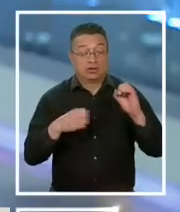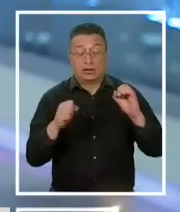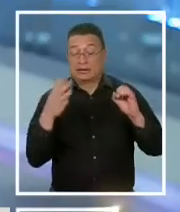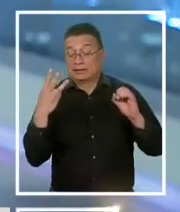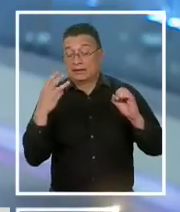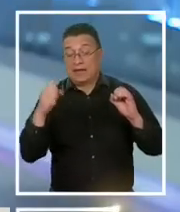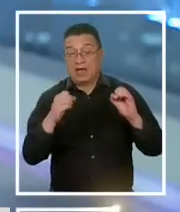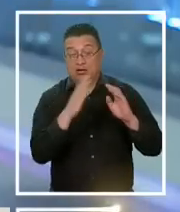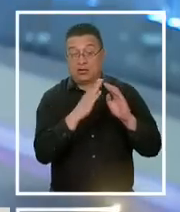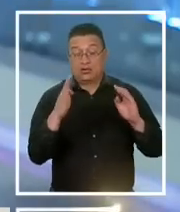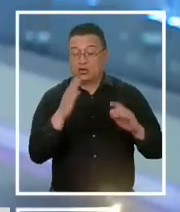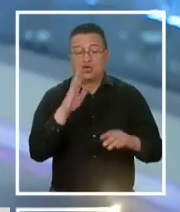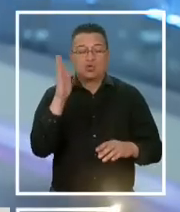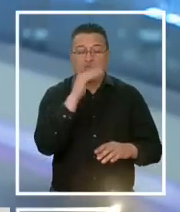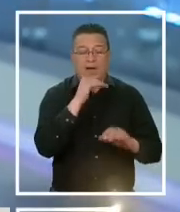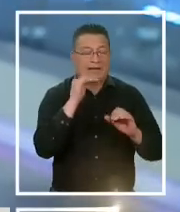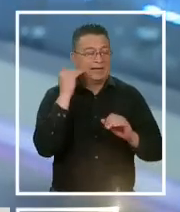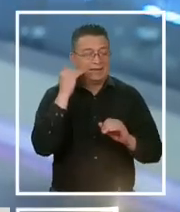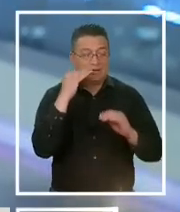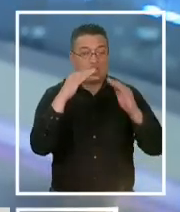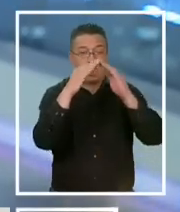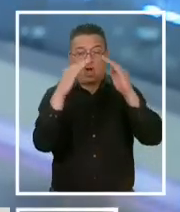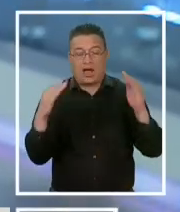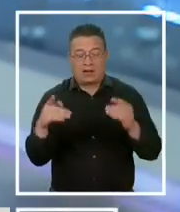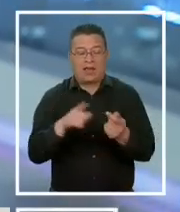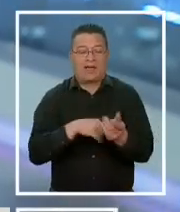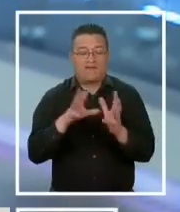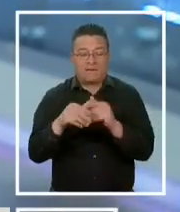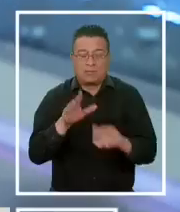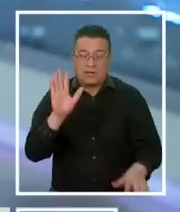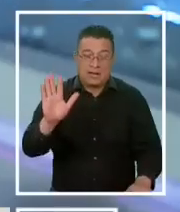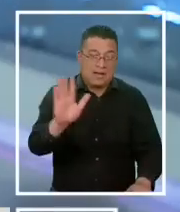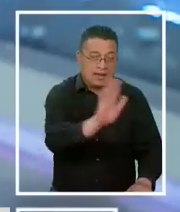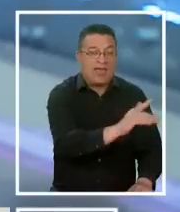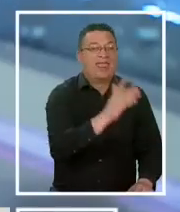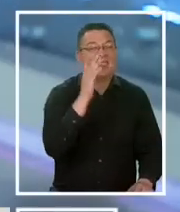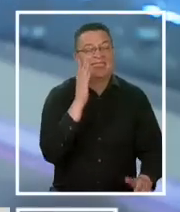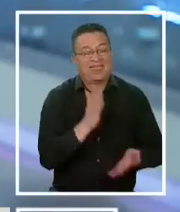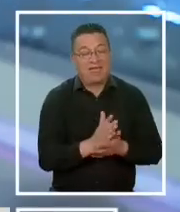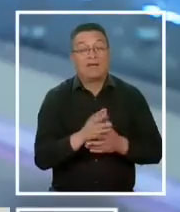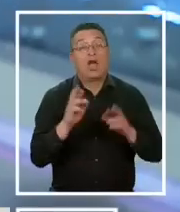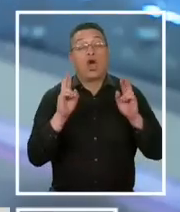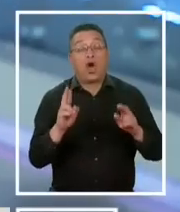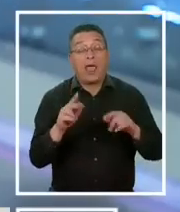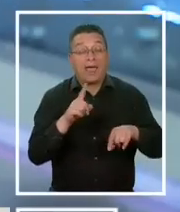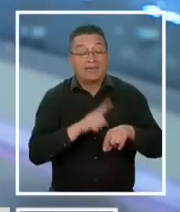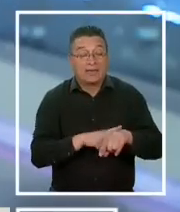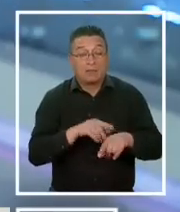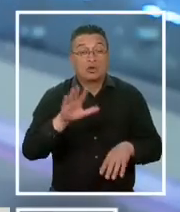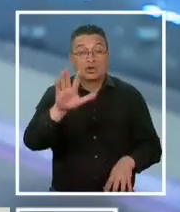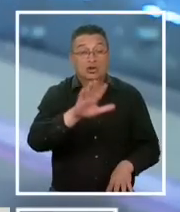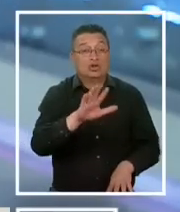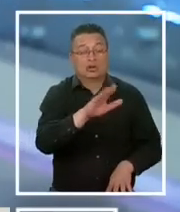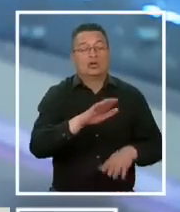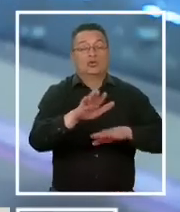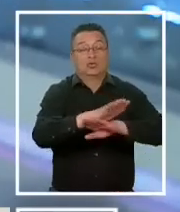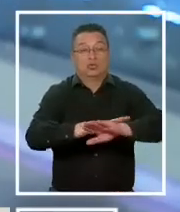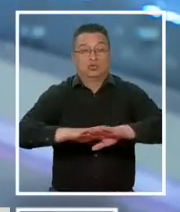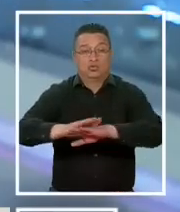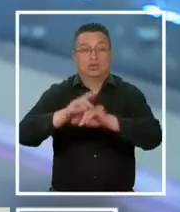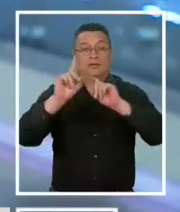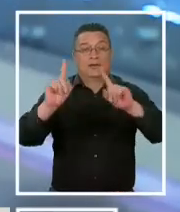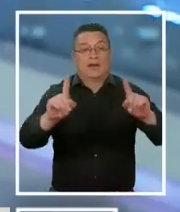años nunca haya un niño en ninguna residencia y estén con familia y por lo tanto logremos que ese periodo de tiempo siempre sea en ese espacio de protección